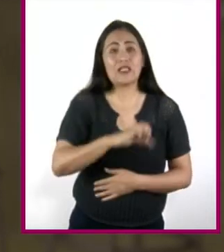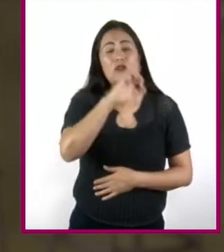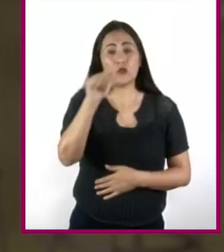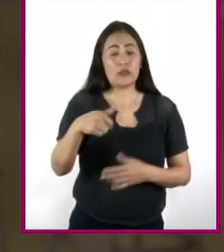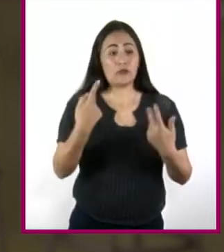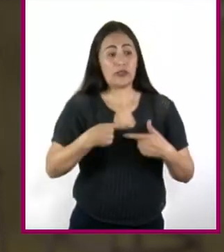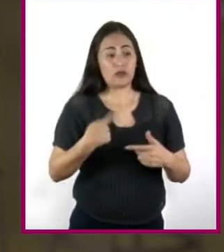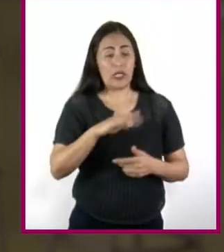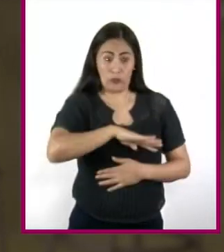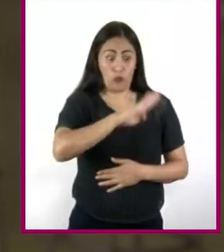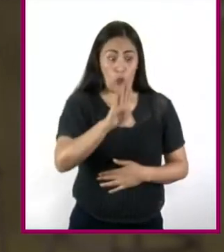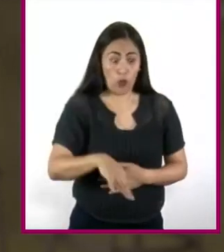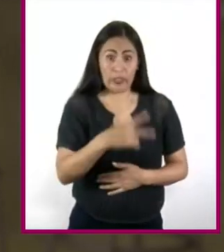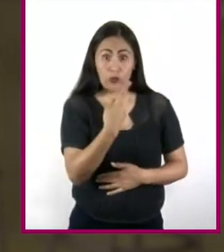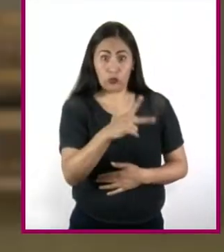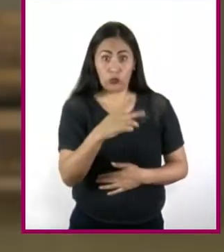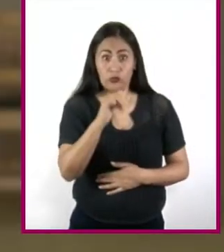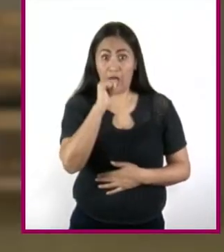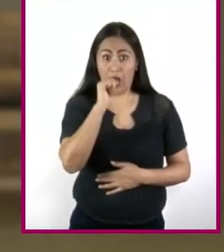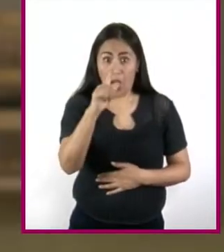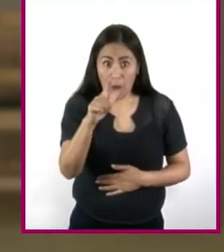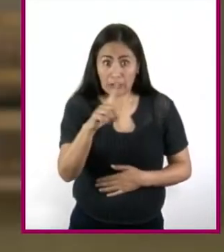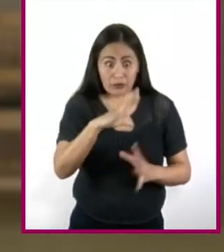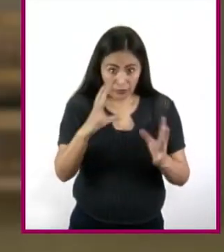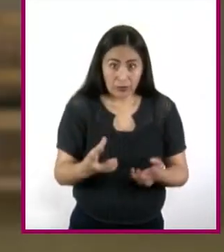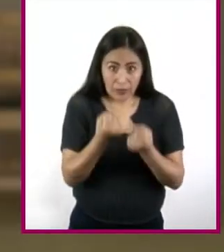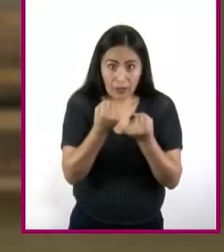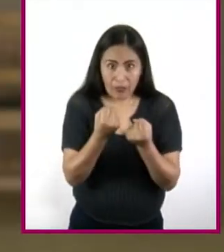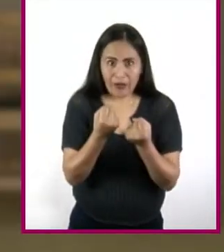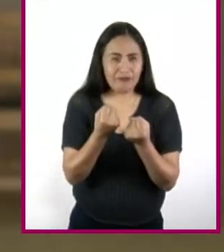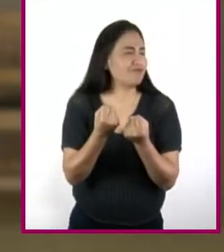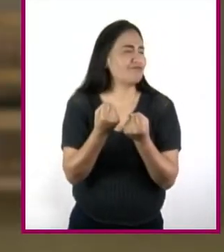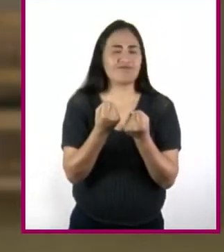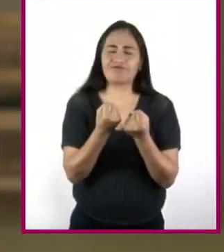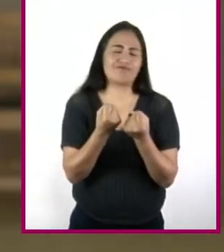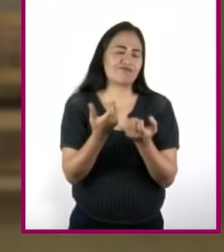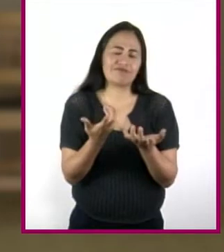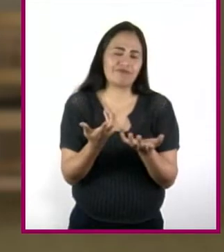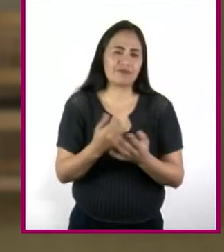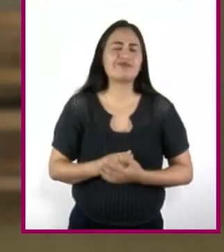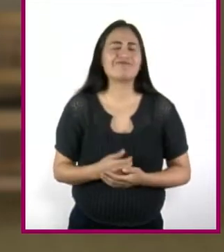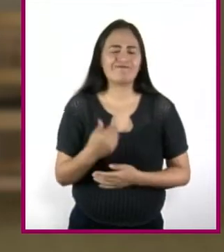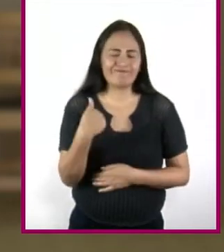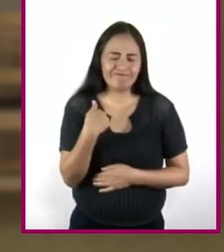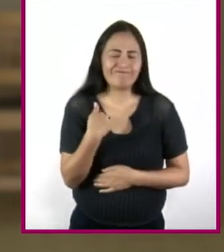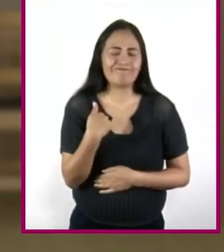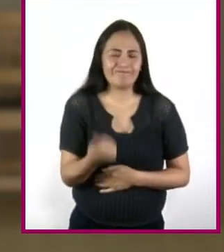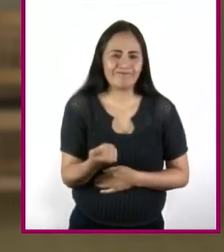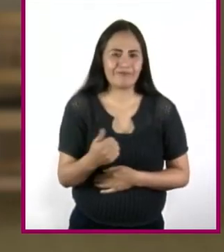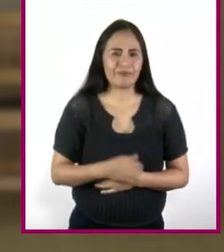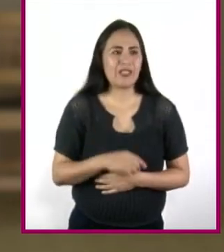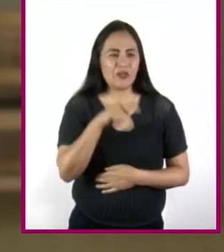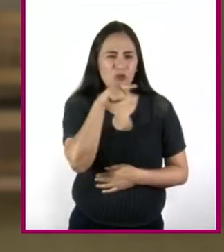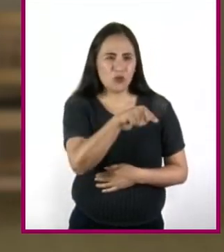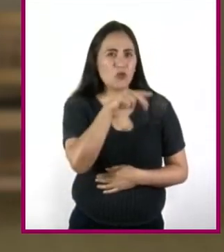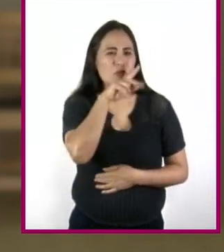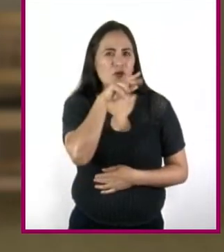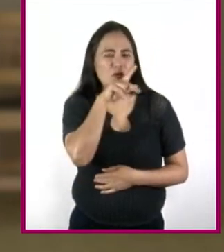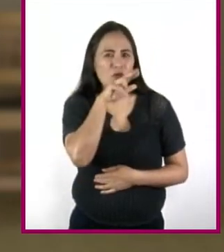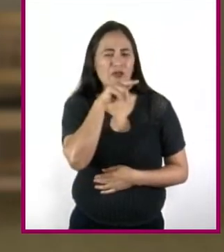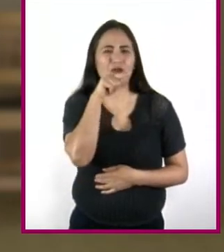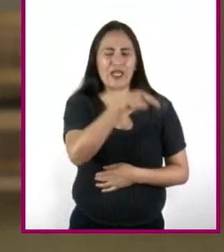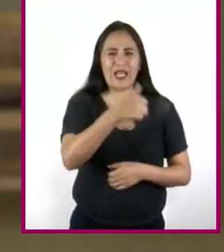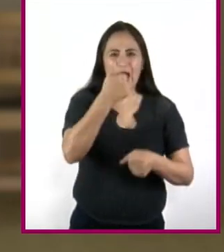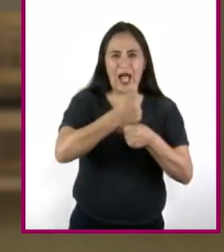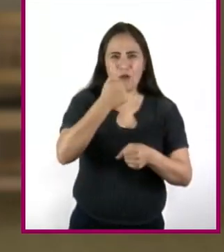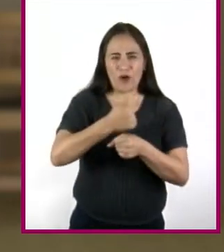cometieron no tienen salvación. Ok, creo que ya entiendo. ¿Te preocupa que tu abuelo haya cometido alguno